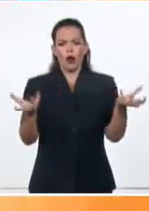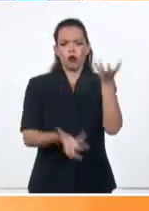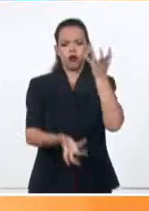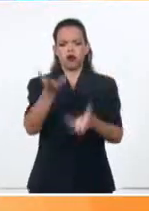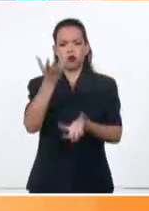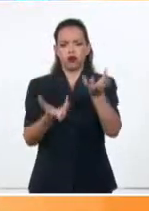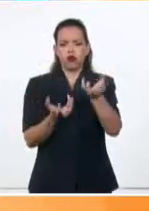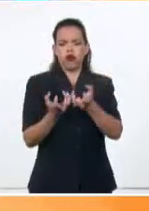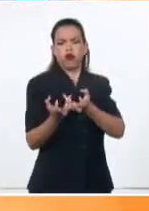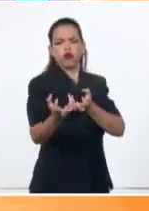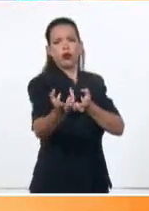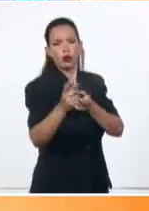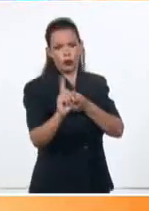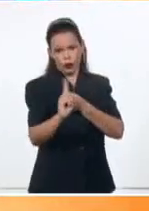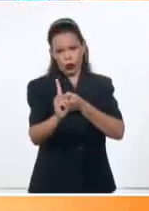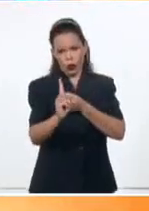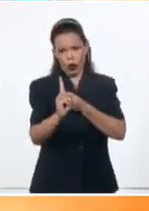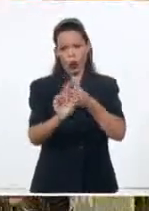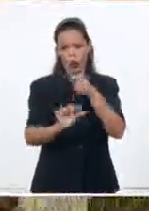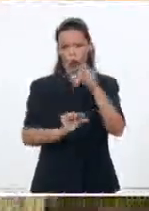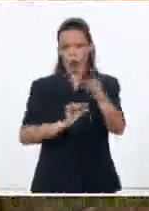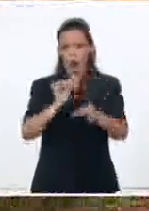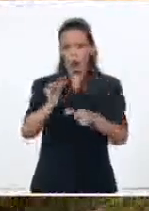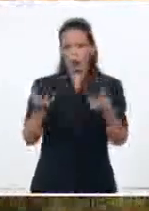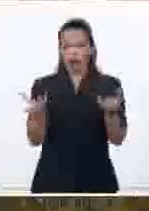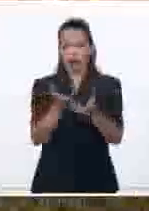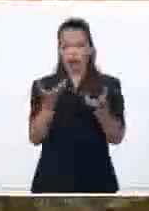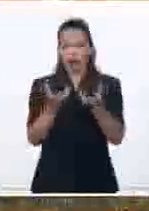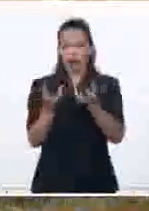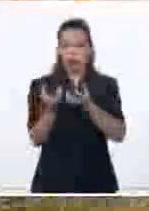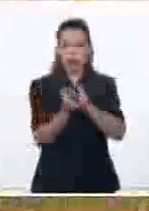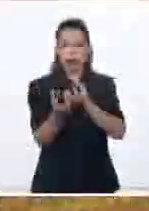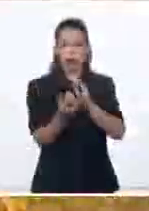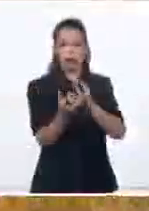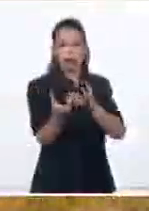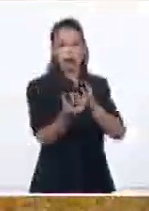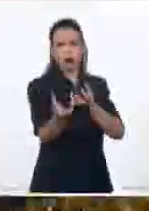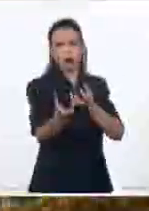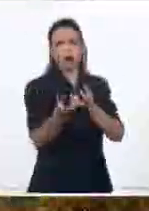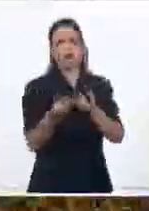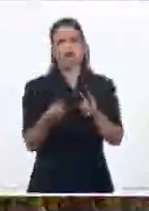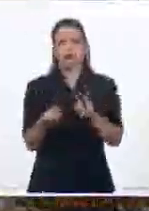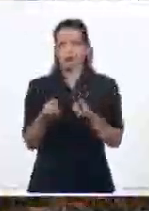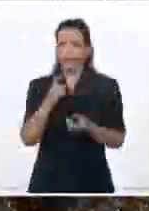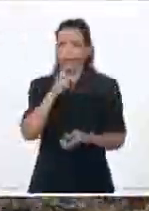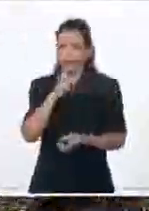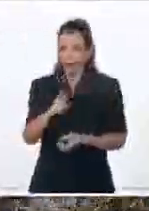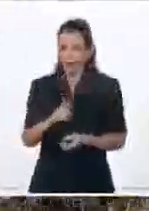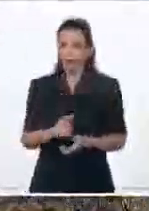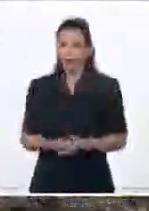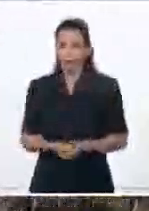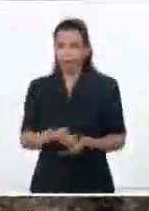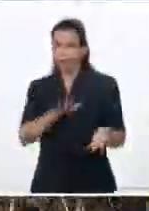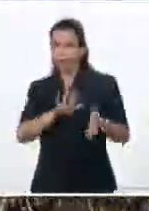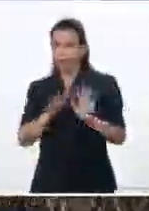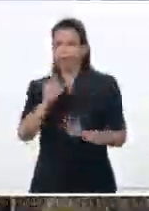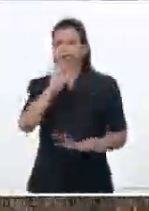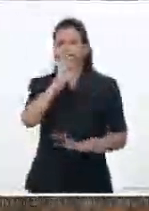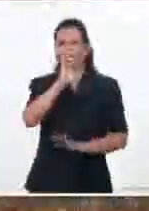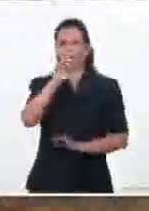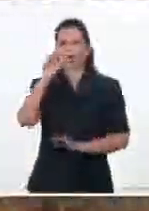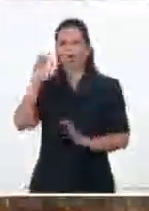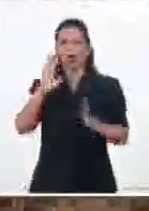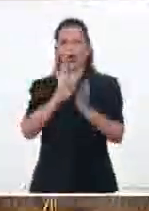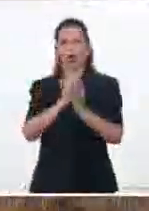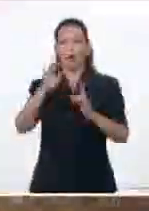terreno muy difícil para el acceso de la técnica, no se ha podido trabajar en esta elevación de poco más de 700 metros. Es el área que